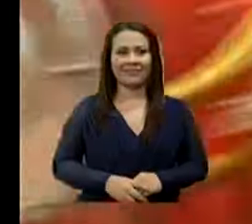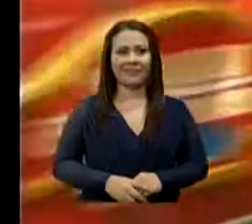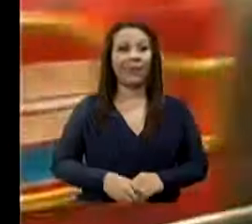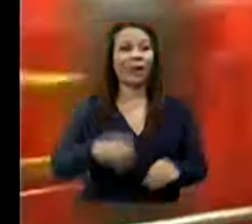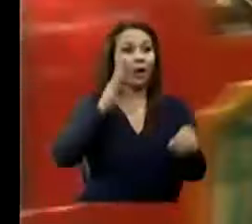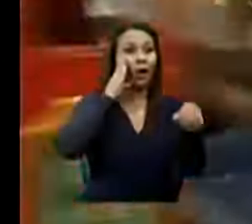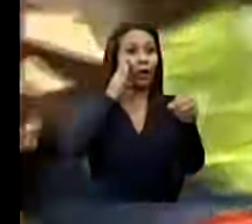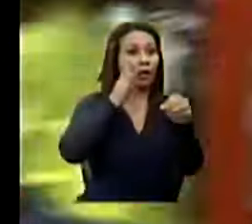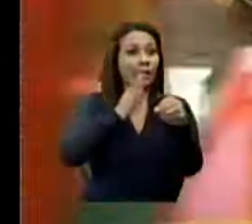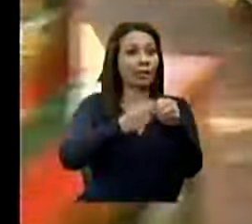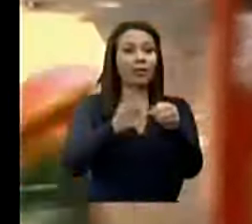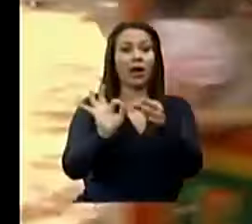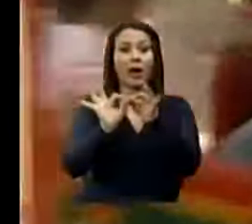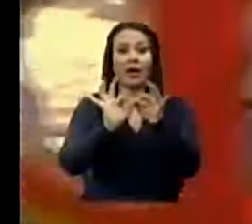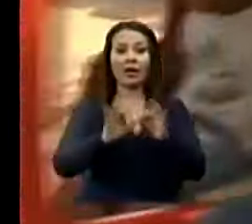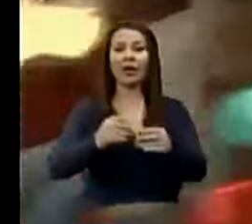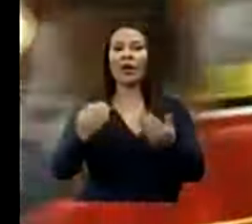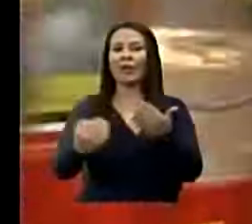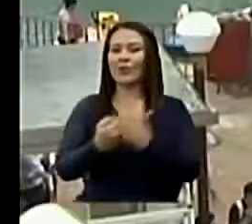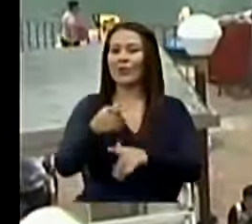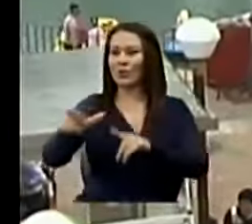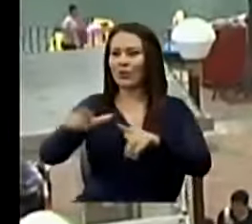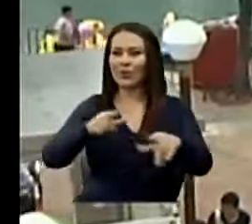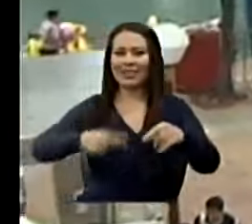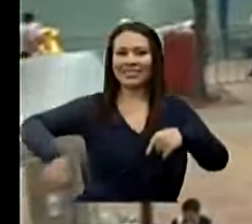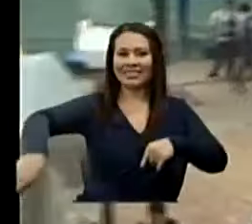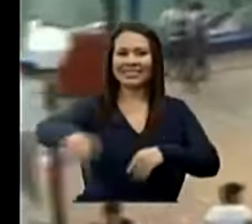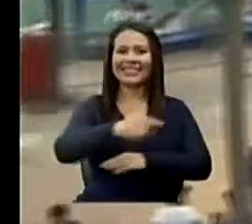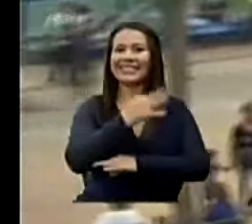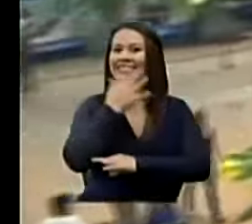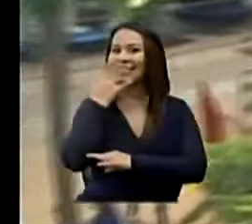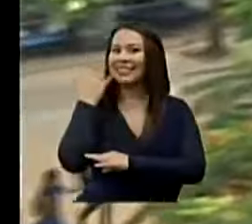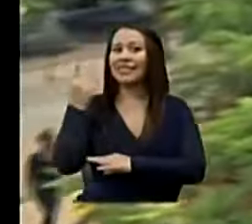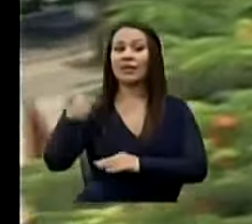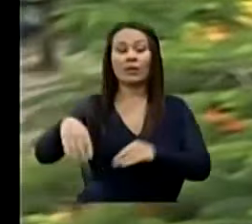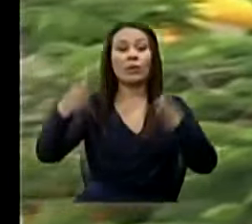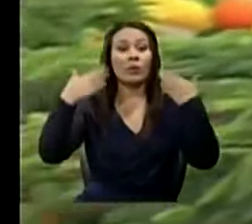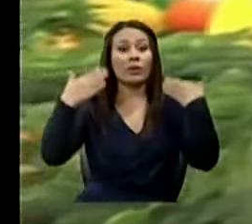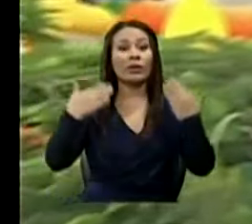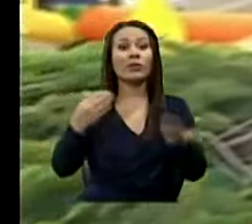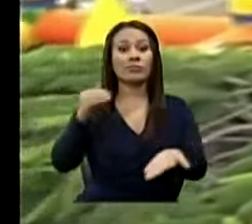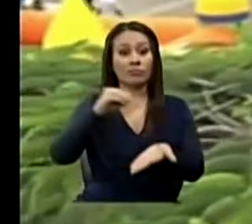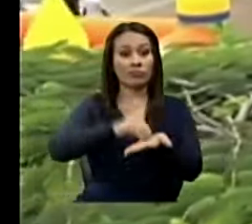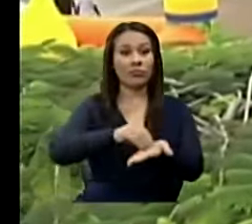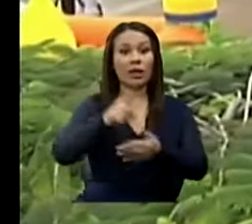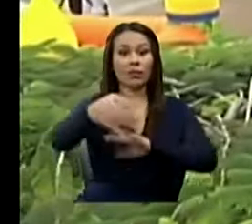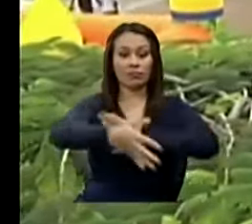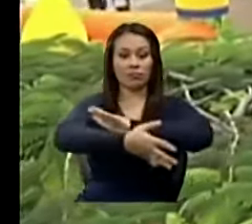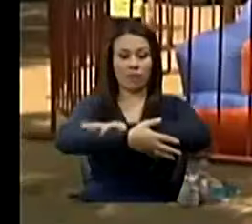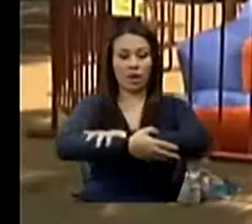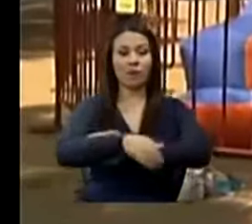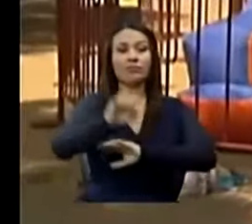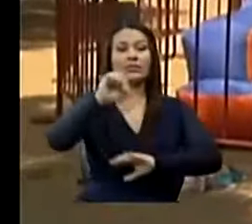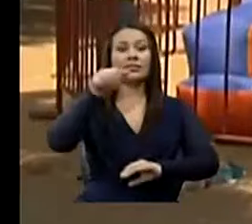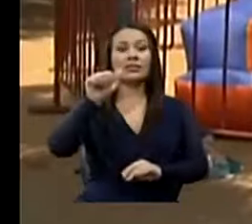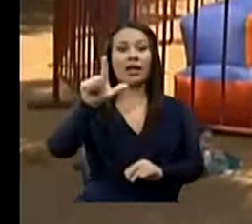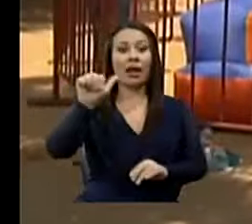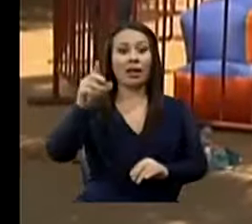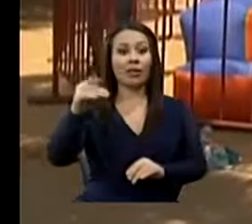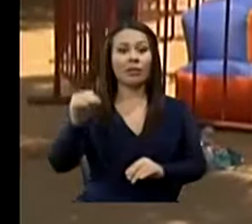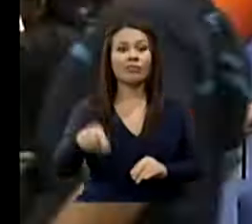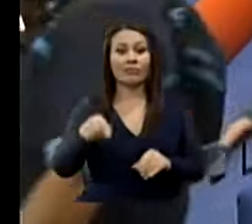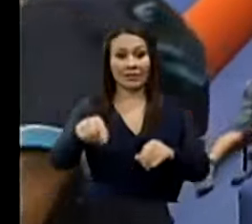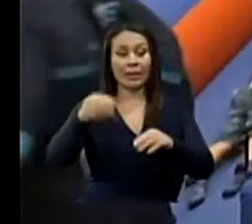el objetivo es darle un nuevo dinamismo a este sector turístico y ecológico de Guayaquil como lo es el malecón del Salado Este martes se